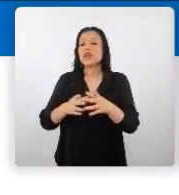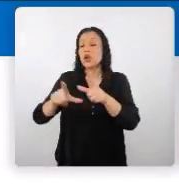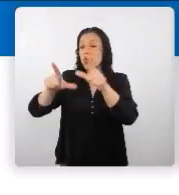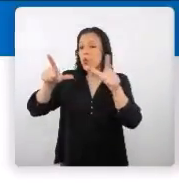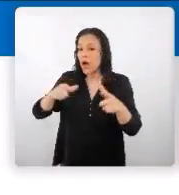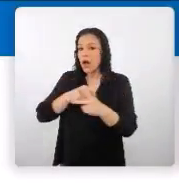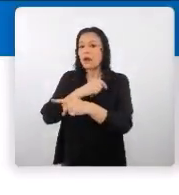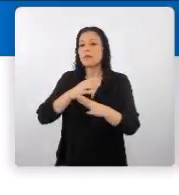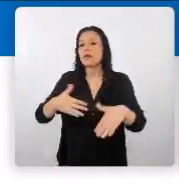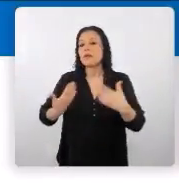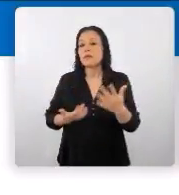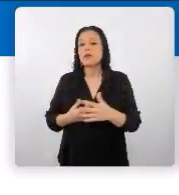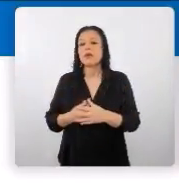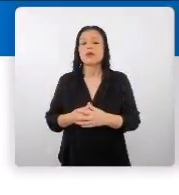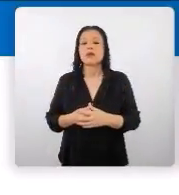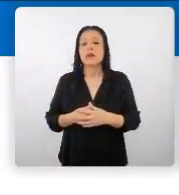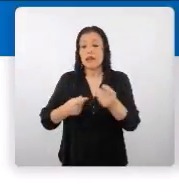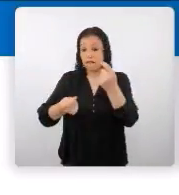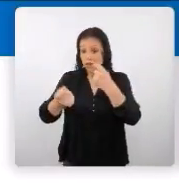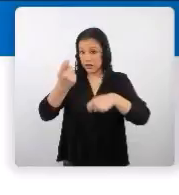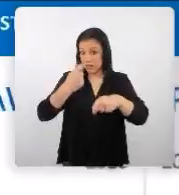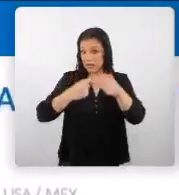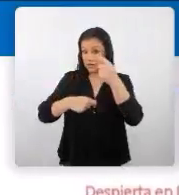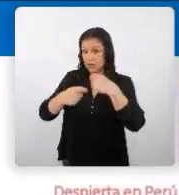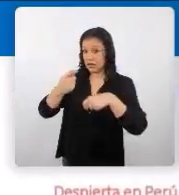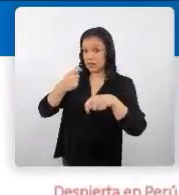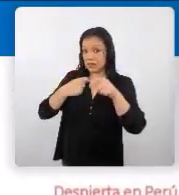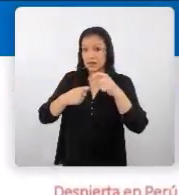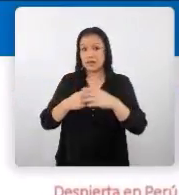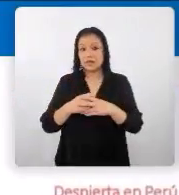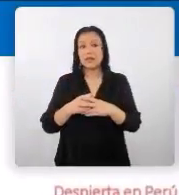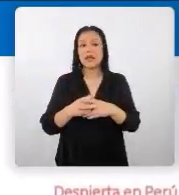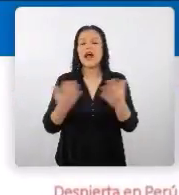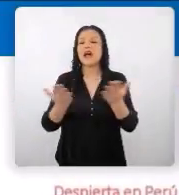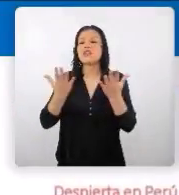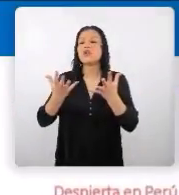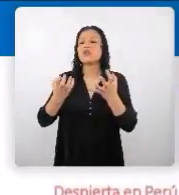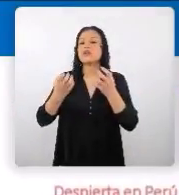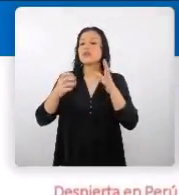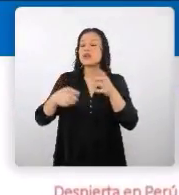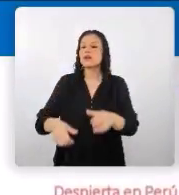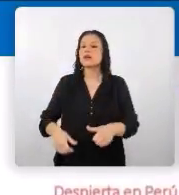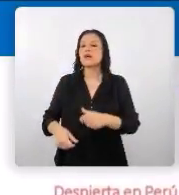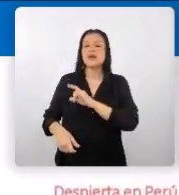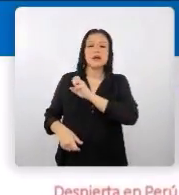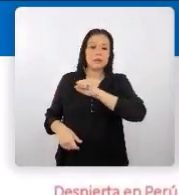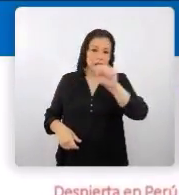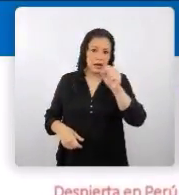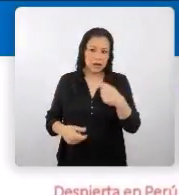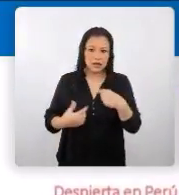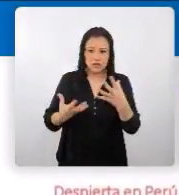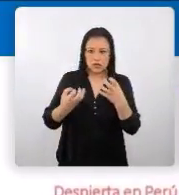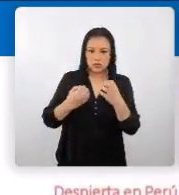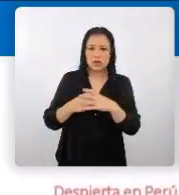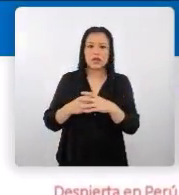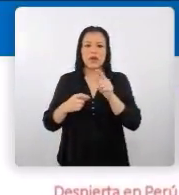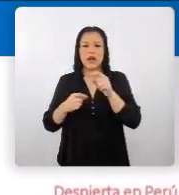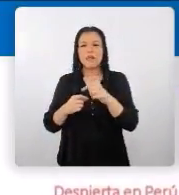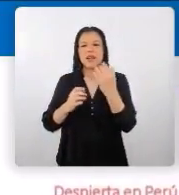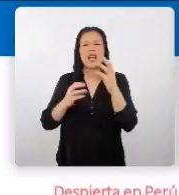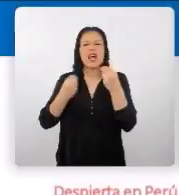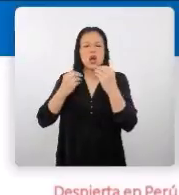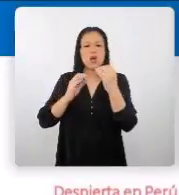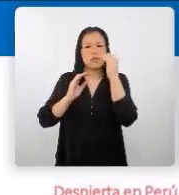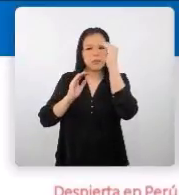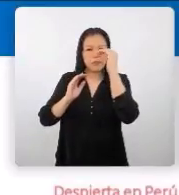poder vender el destino directamente, ¿no? Acá quiero hacer una pequeña cronología de cómo